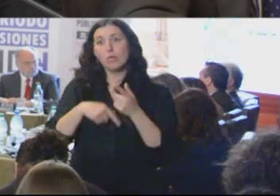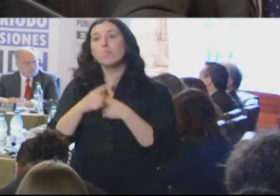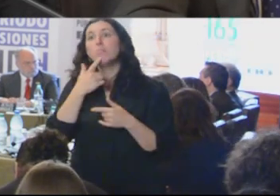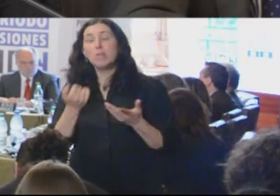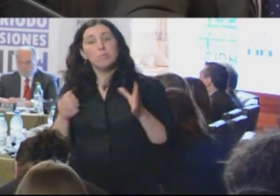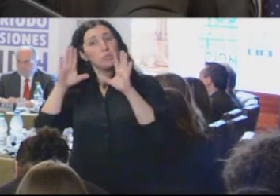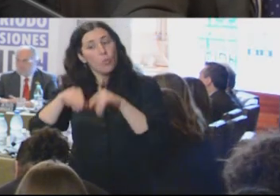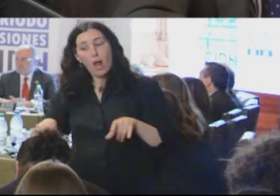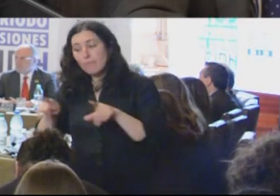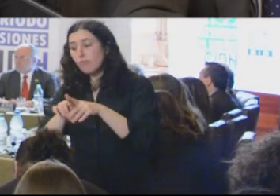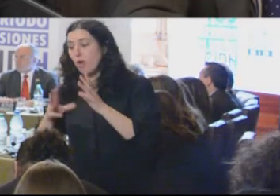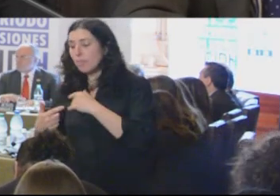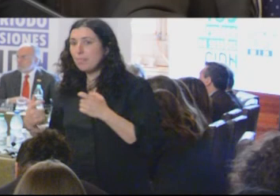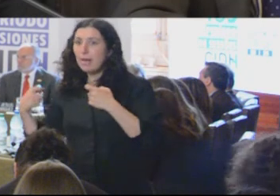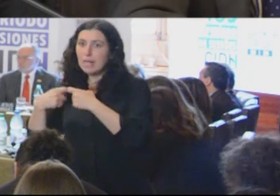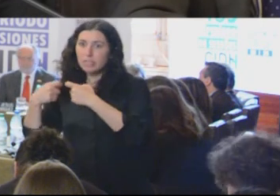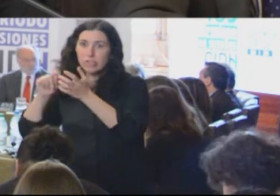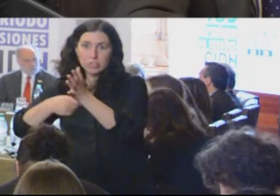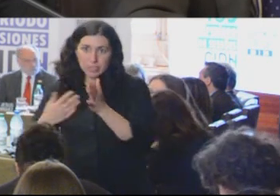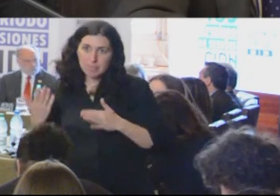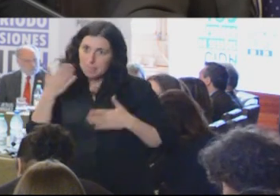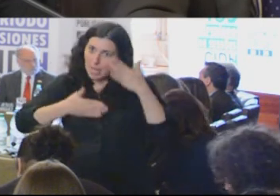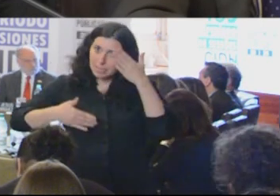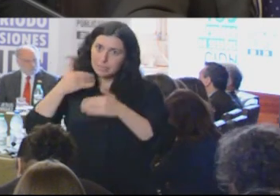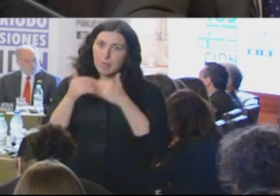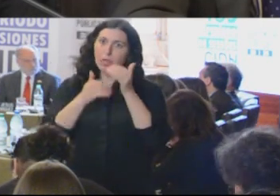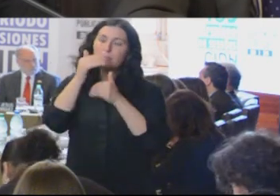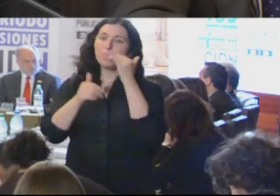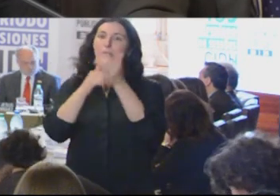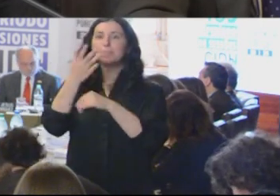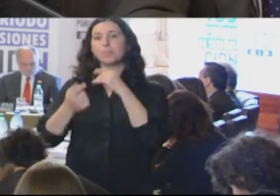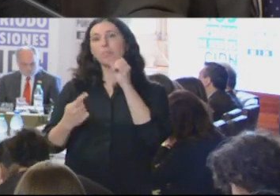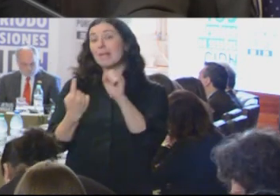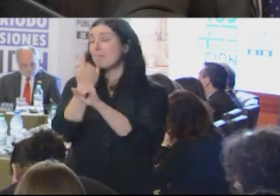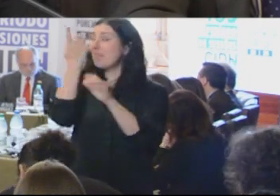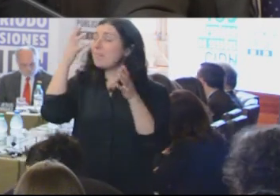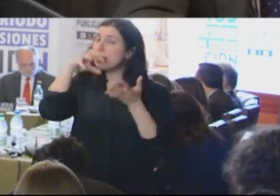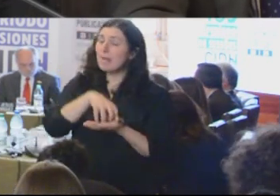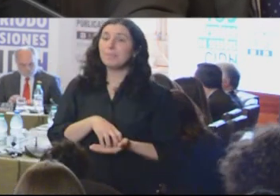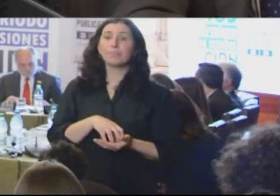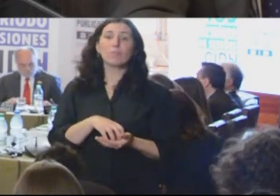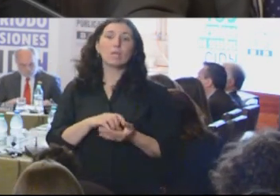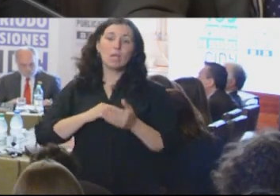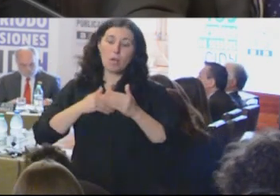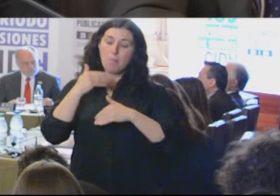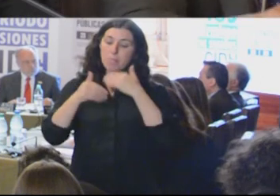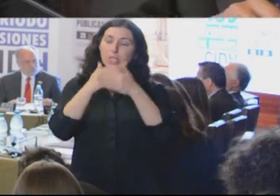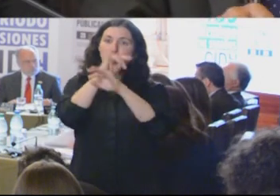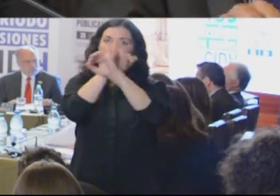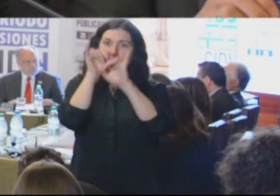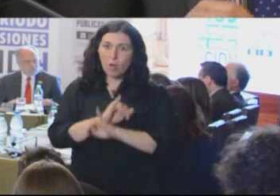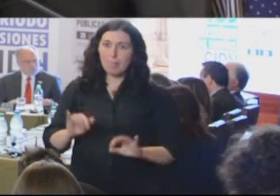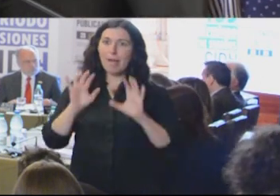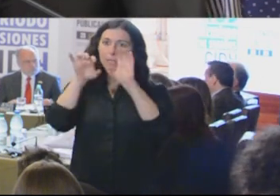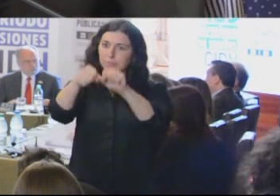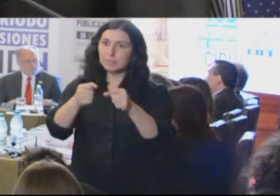participado en este proceso en primer lugar el presidente del proceso de paz y el acuerdo logrado con la